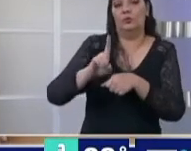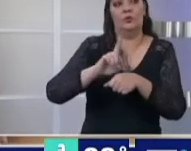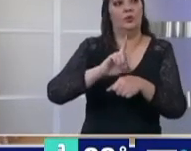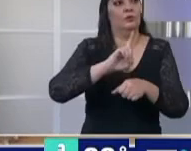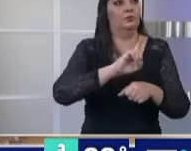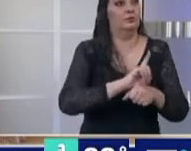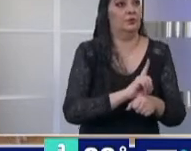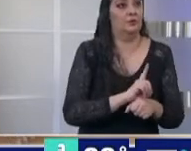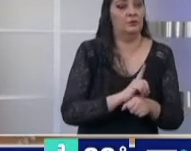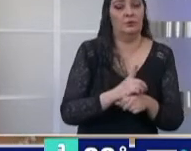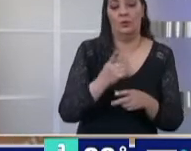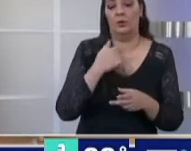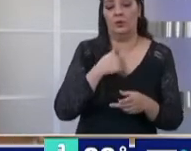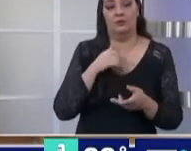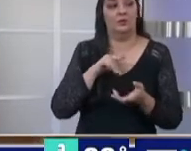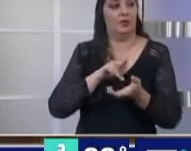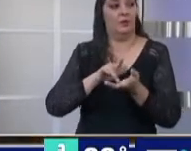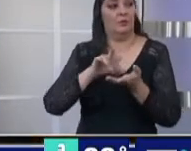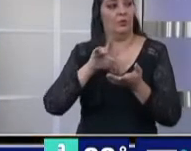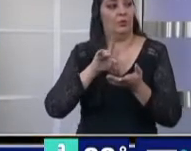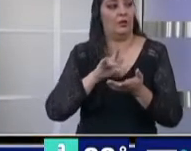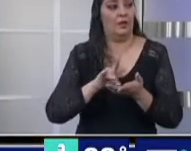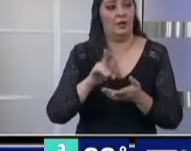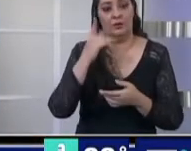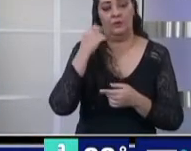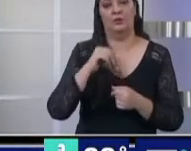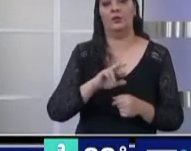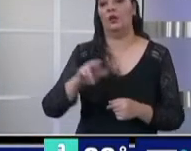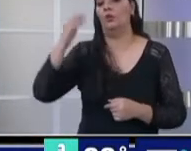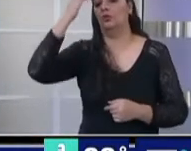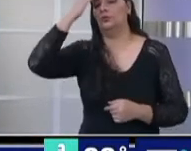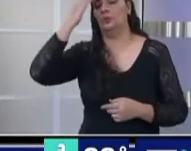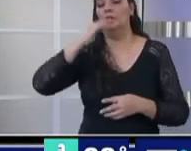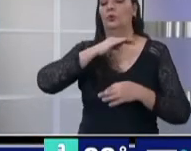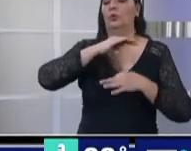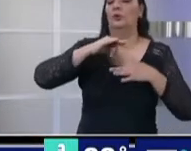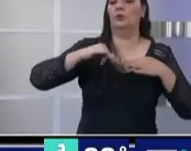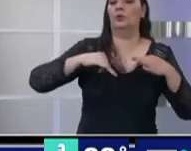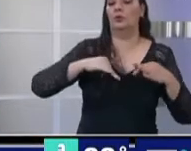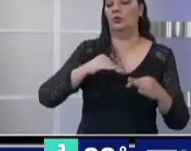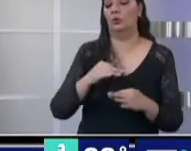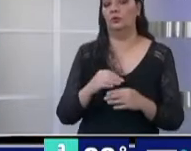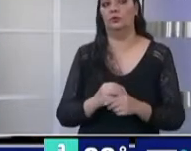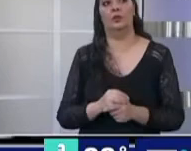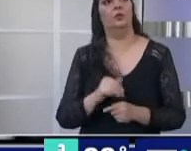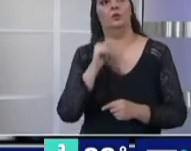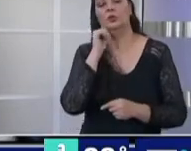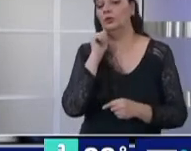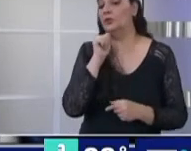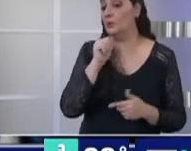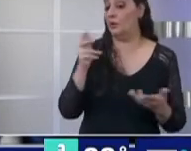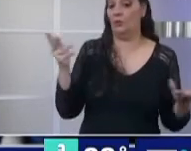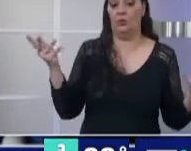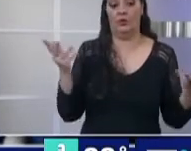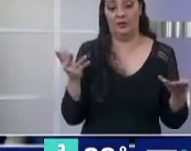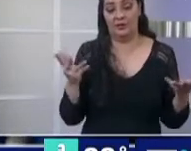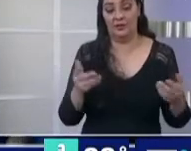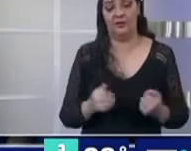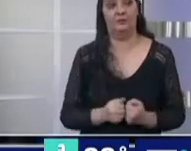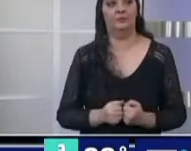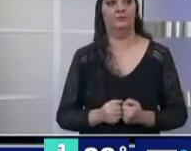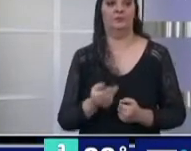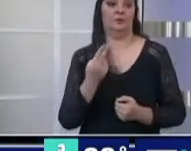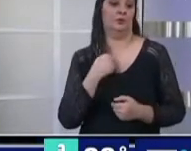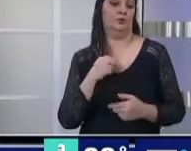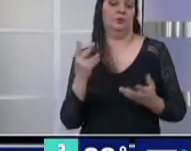un reconocimiento a todo el personal de salud. Siempre lo haré, siempre. Les compusimos una canción.